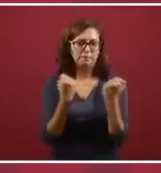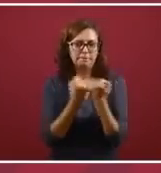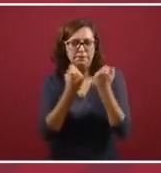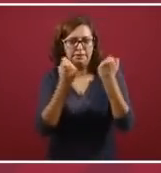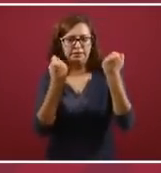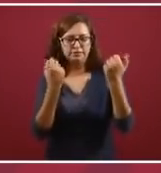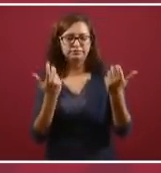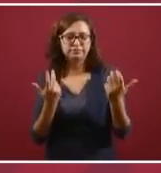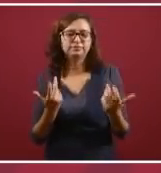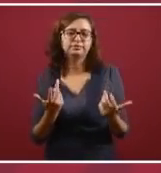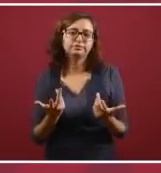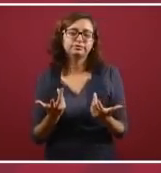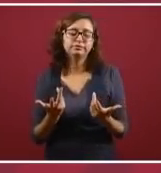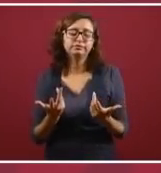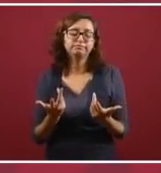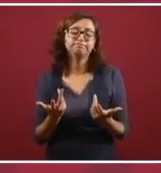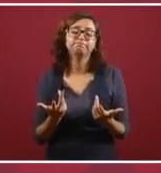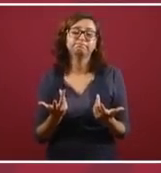que nos